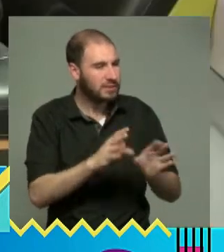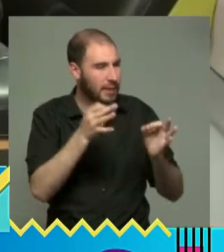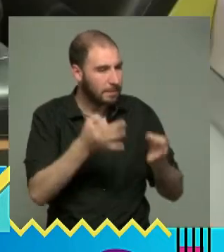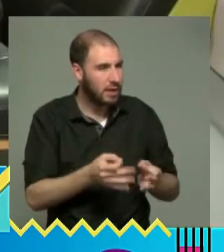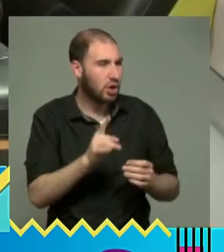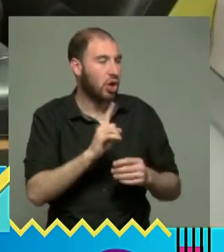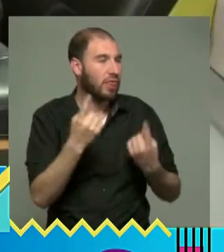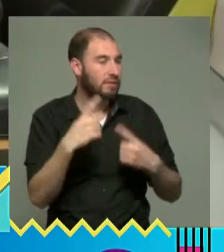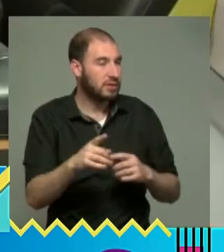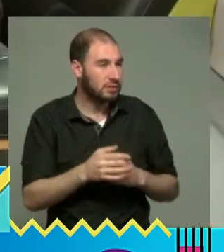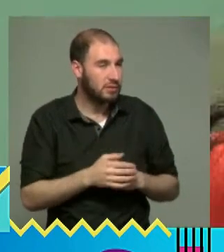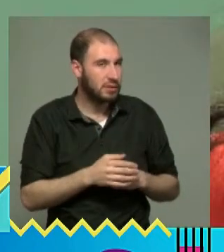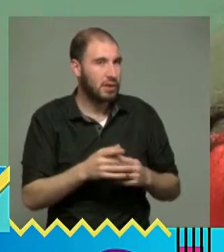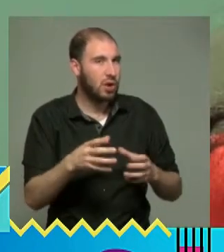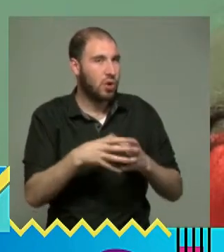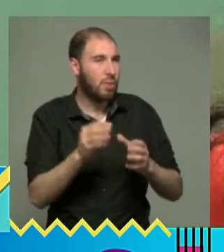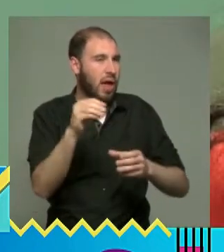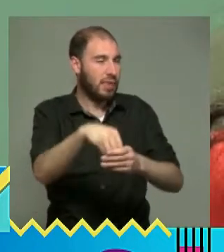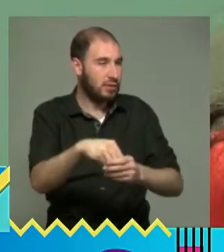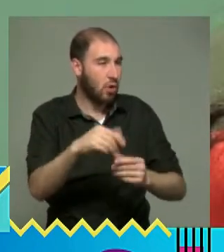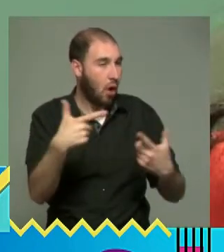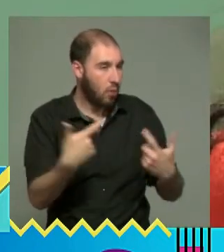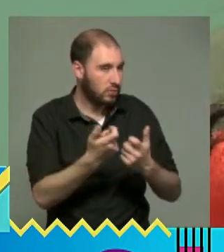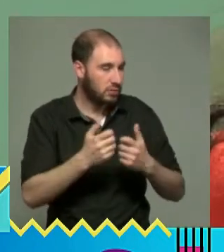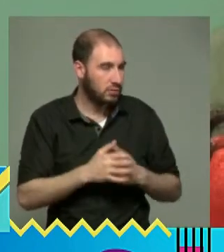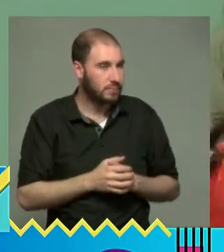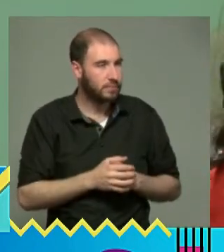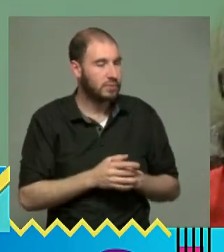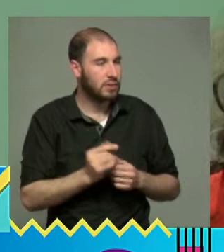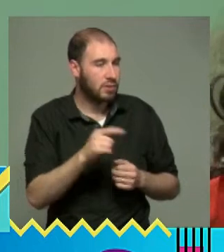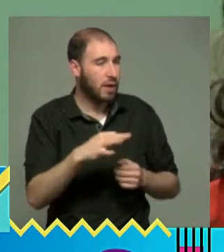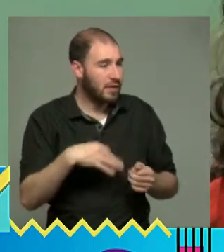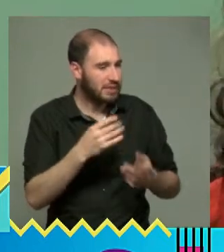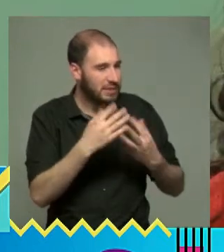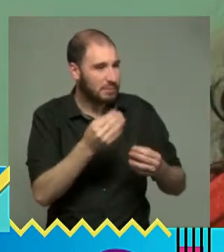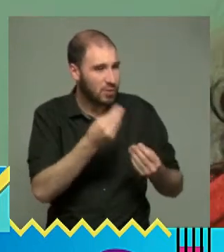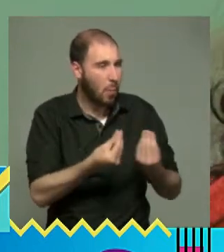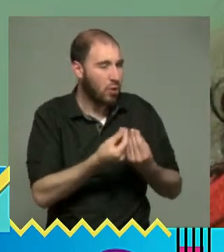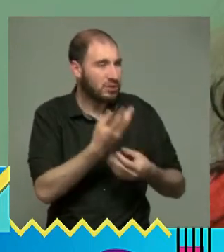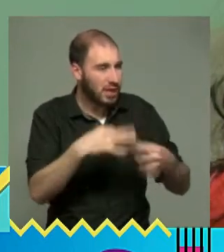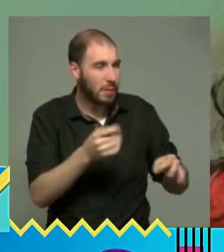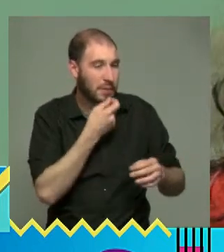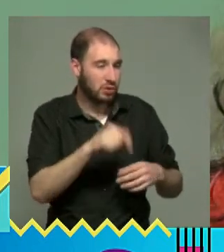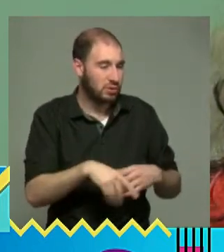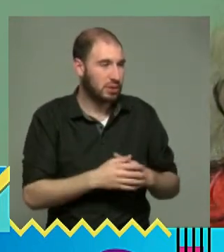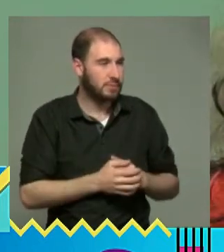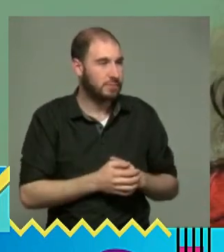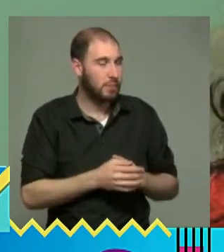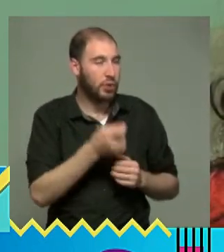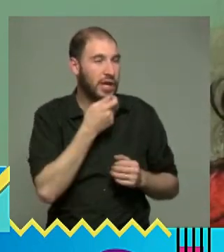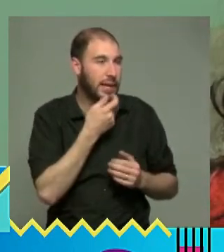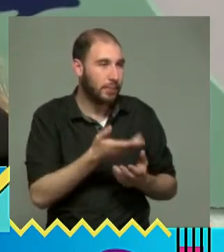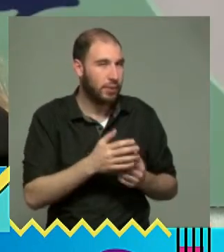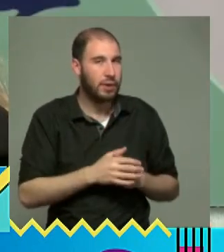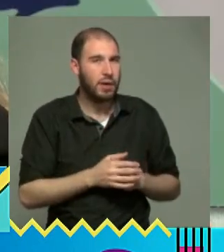no como la agrupación a la que pertenece NSS se opone, vamos a salvarle la vida a un montón de pibes, como pasa en Mendoza, donde, por ejemplo, tenemos